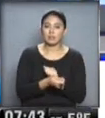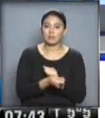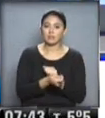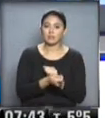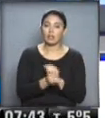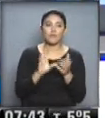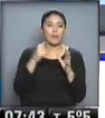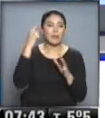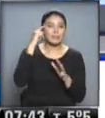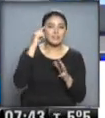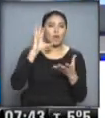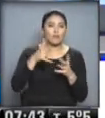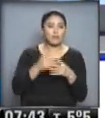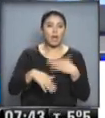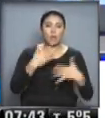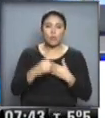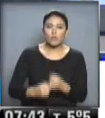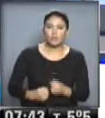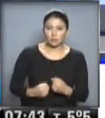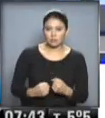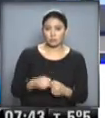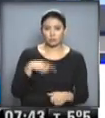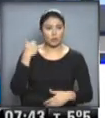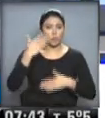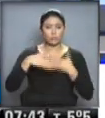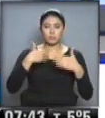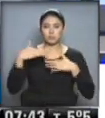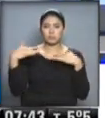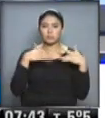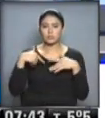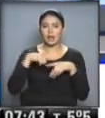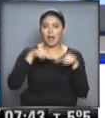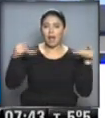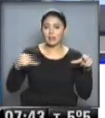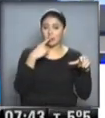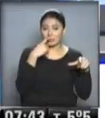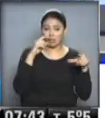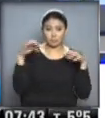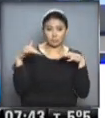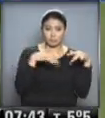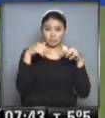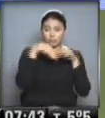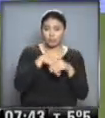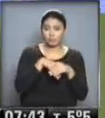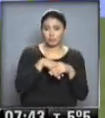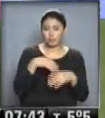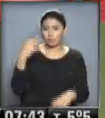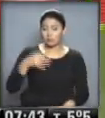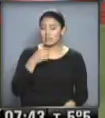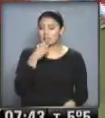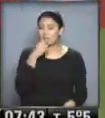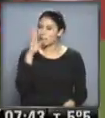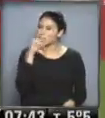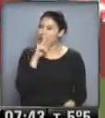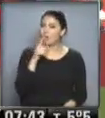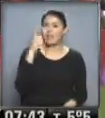un cambio de mentalidad, de agresividad. Hemos jugado muchísimos partidos de locales y realmente, si no me equivoco,